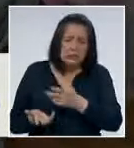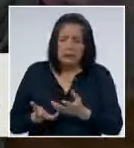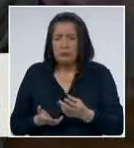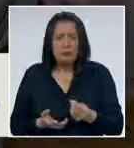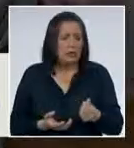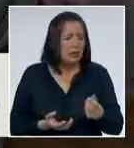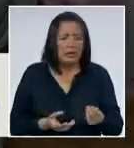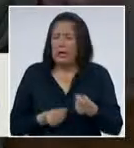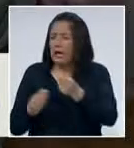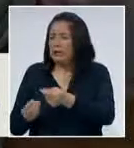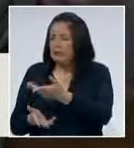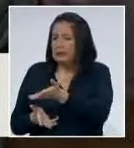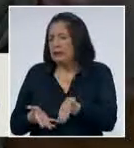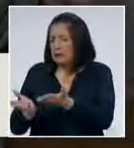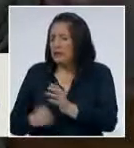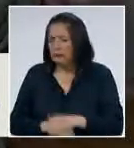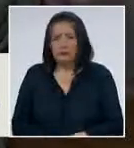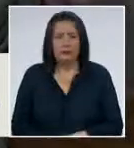por eso que te va a llevar.